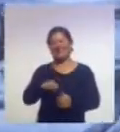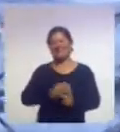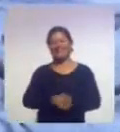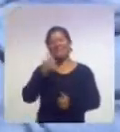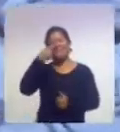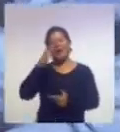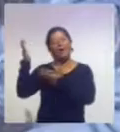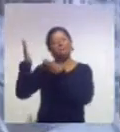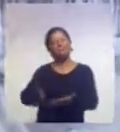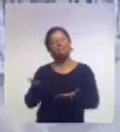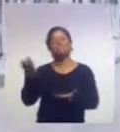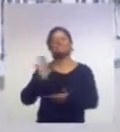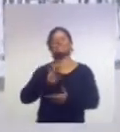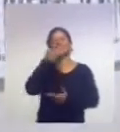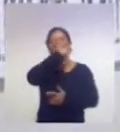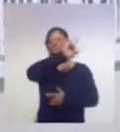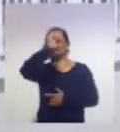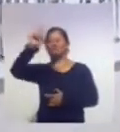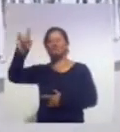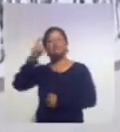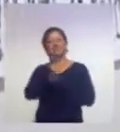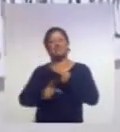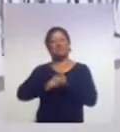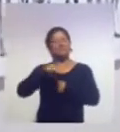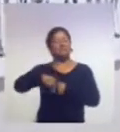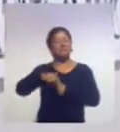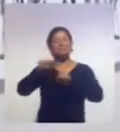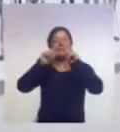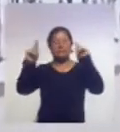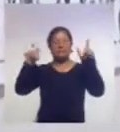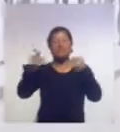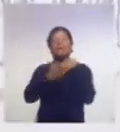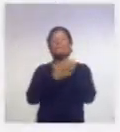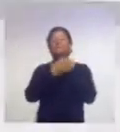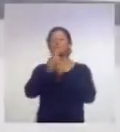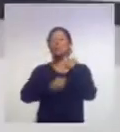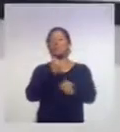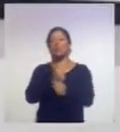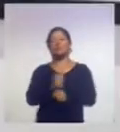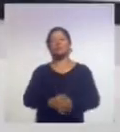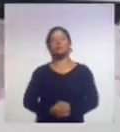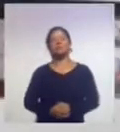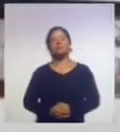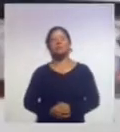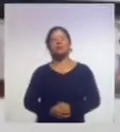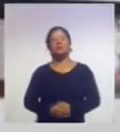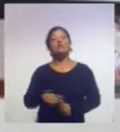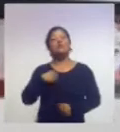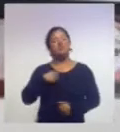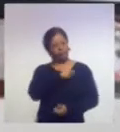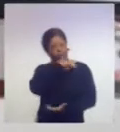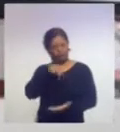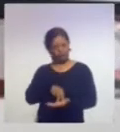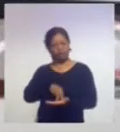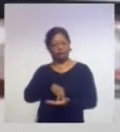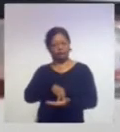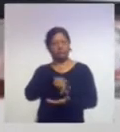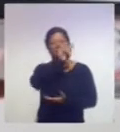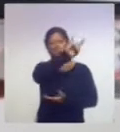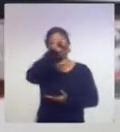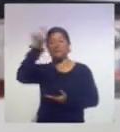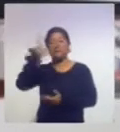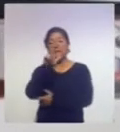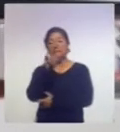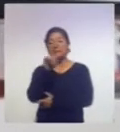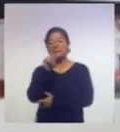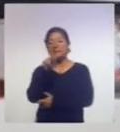la presencia de obra de artistas de ese país en Tlaxcala a partir del próximo año. Yo estuve exponiendo en Lituania, estuve